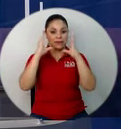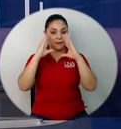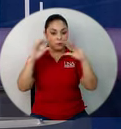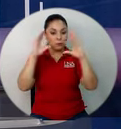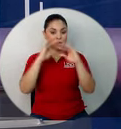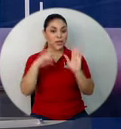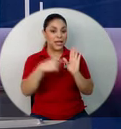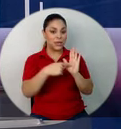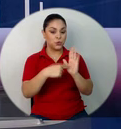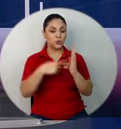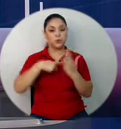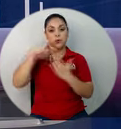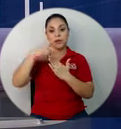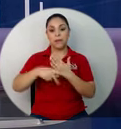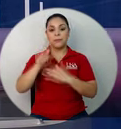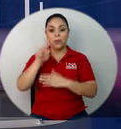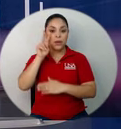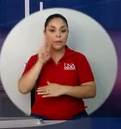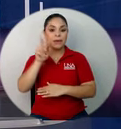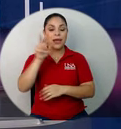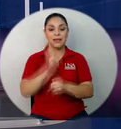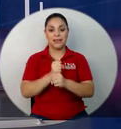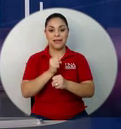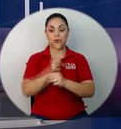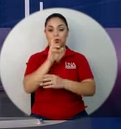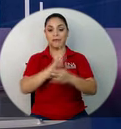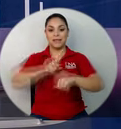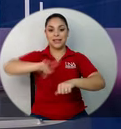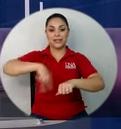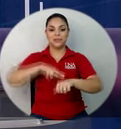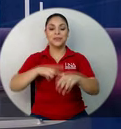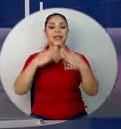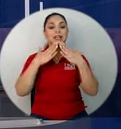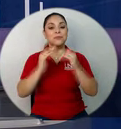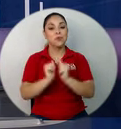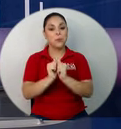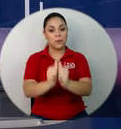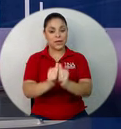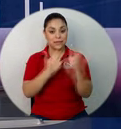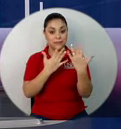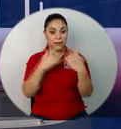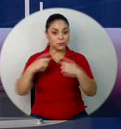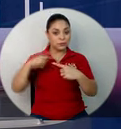información sobre estos programas de Una Mirada y sobre el quehacer en la Universidad Nacional. Muchas